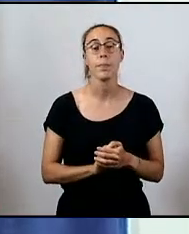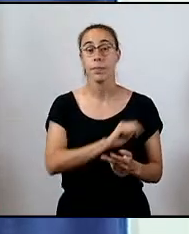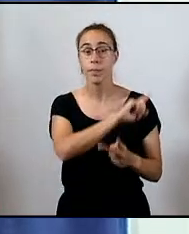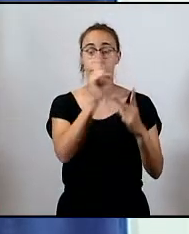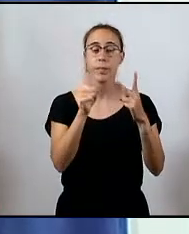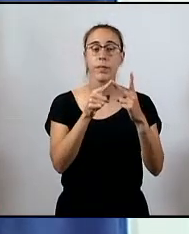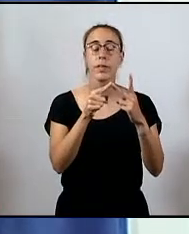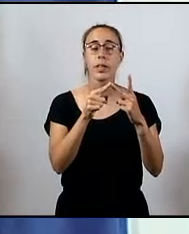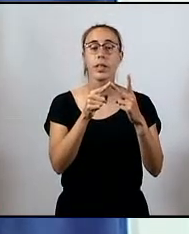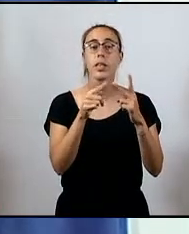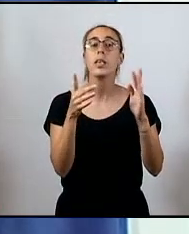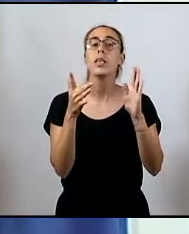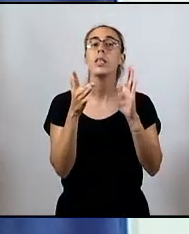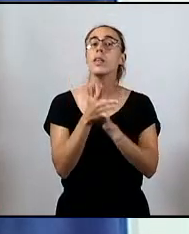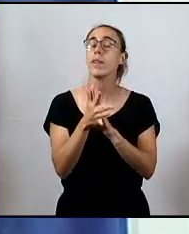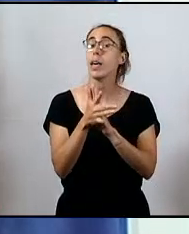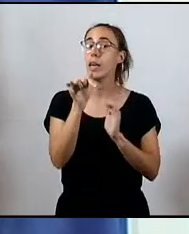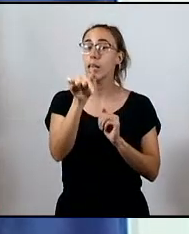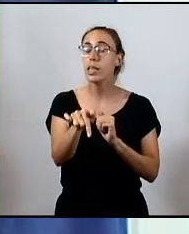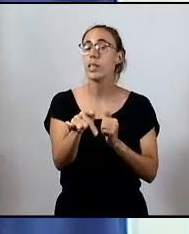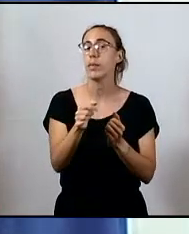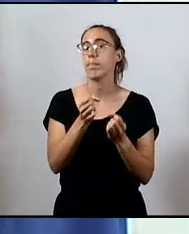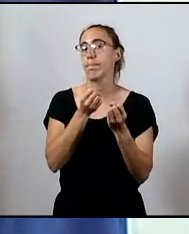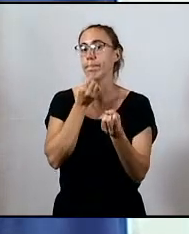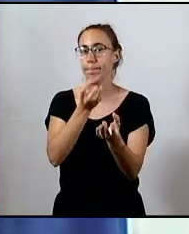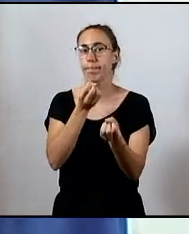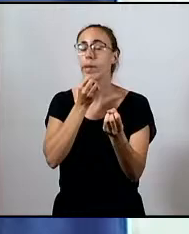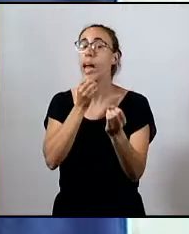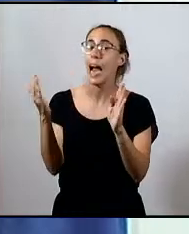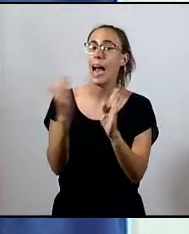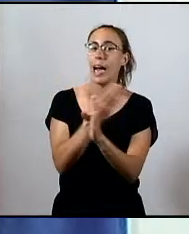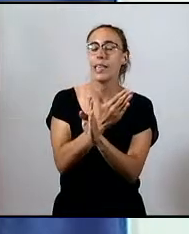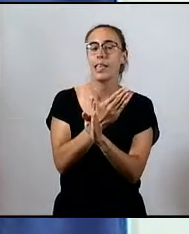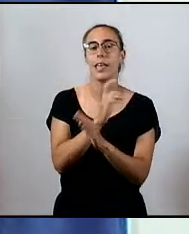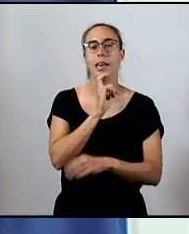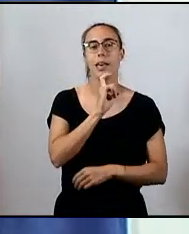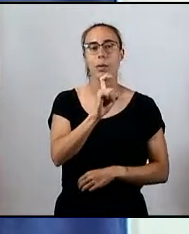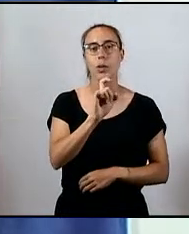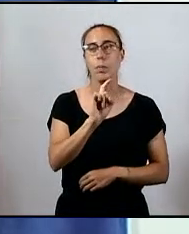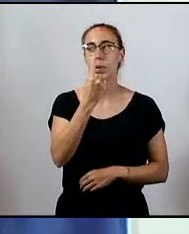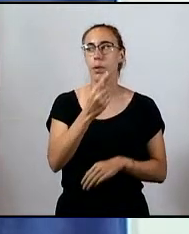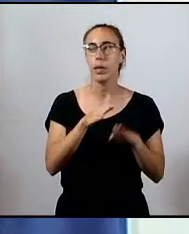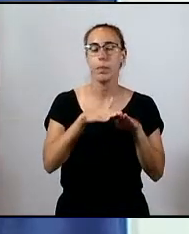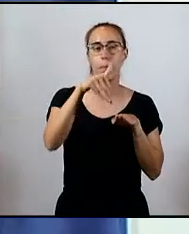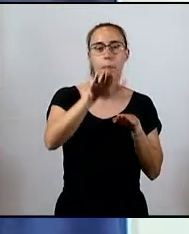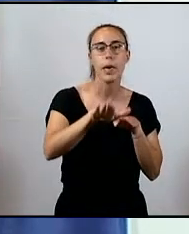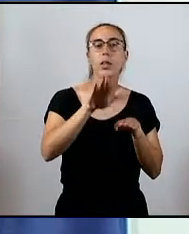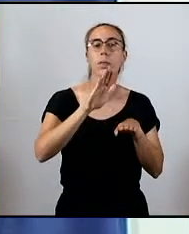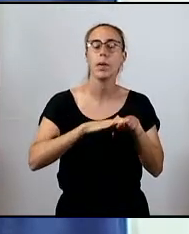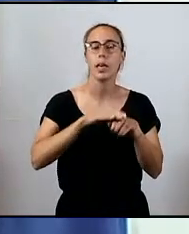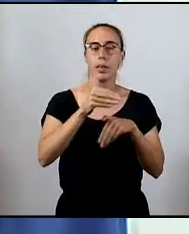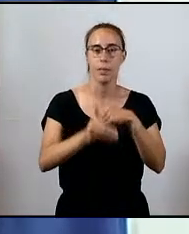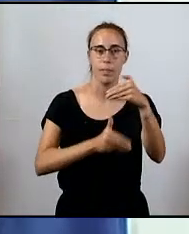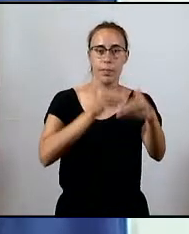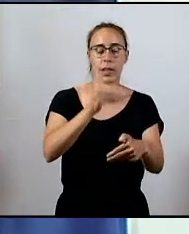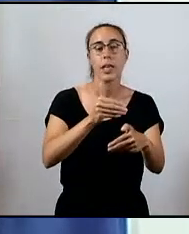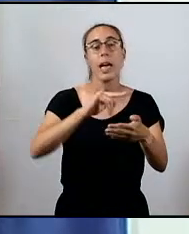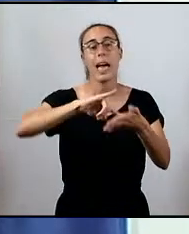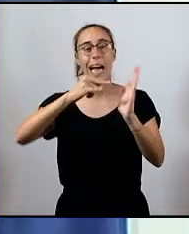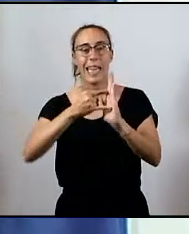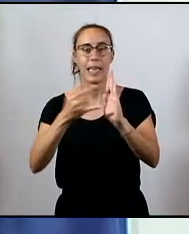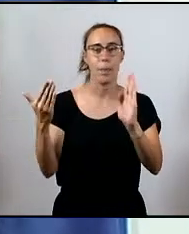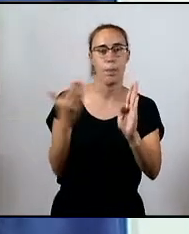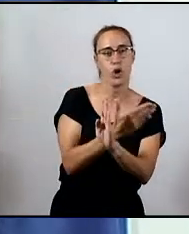antes de desgranar estas iniciativas, les informo de que hoy se ha dado el primer paso para la tramitación del anteproyecto de Ley